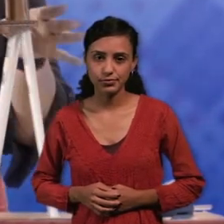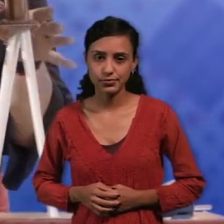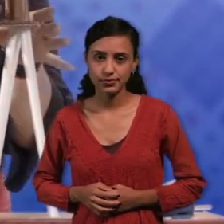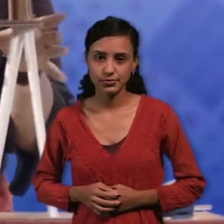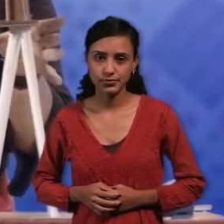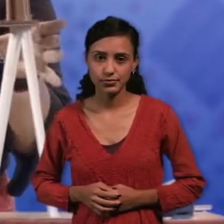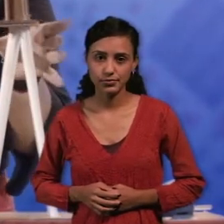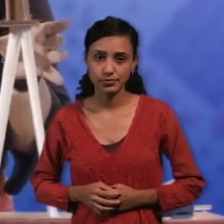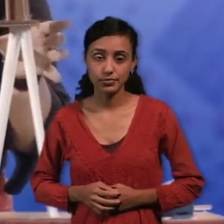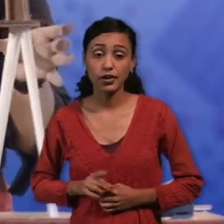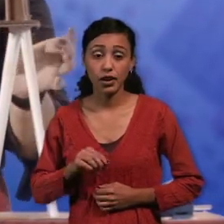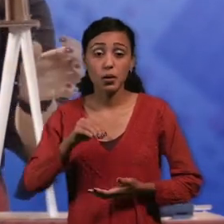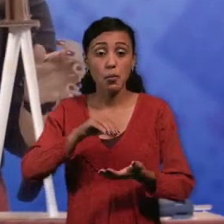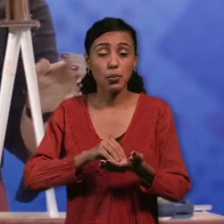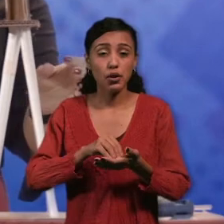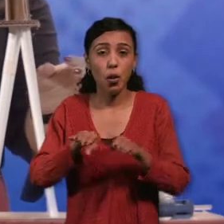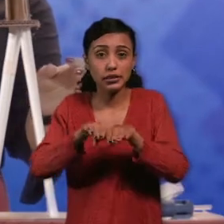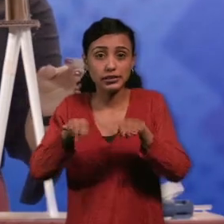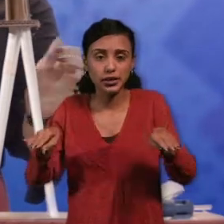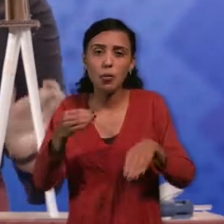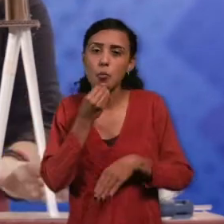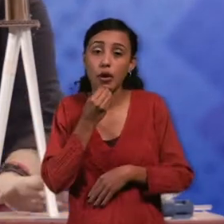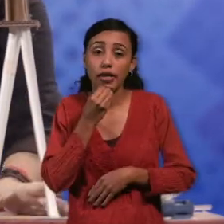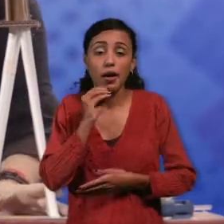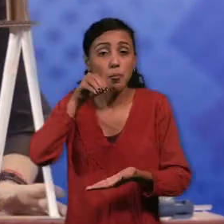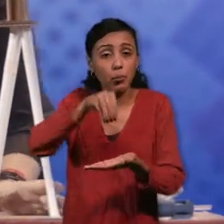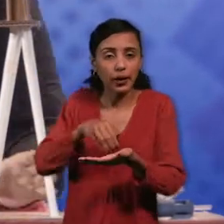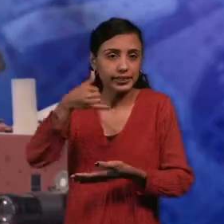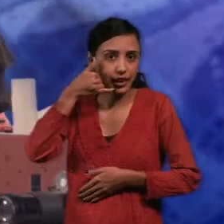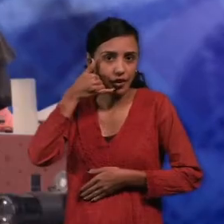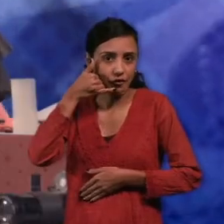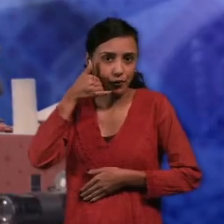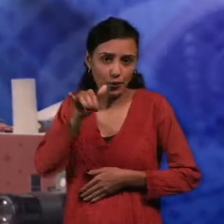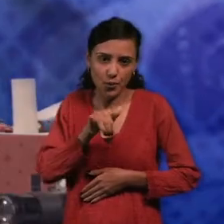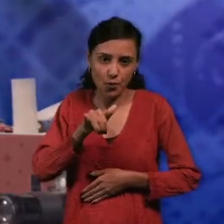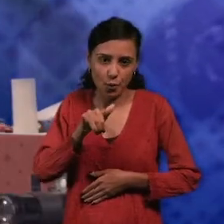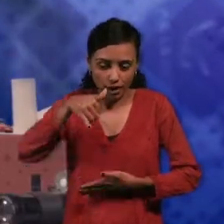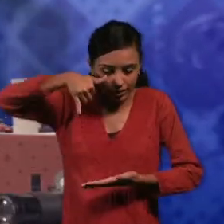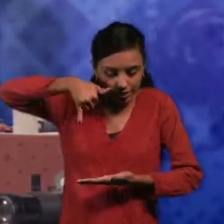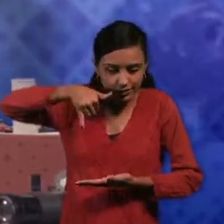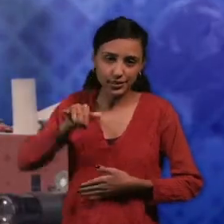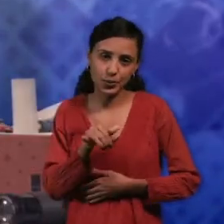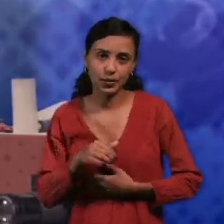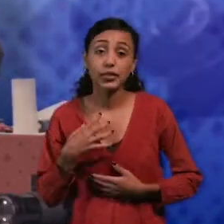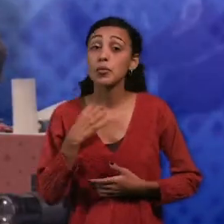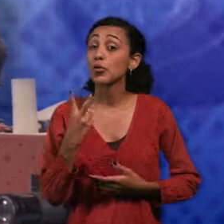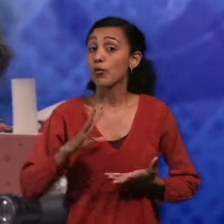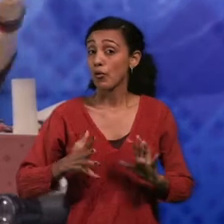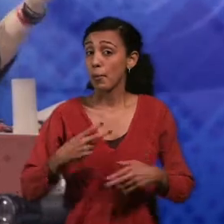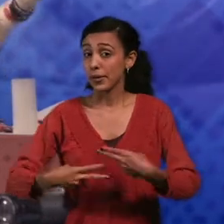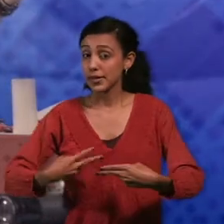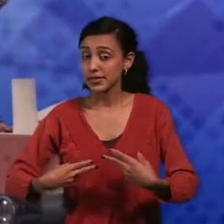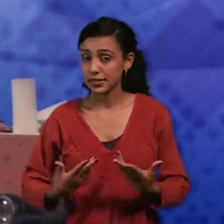y vamos a colocar aquí un soporte que nos permita colocar el teléfono desde arriba. Tenemos 2 formas de hacerlo.